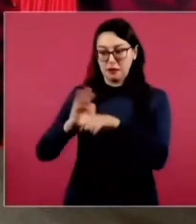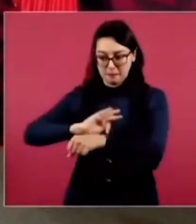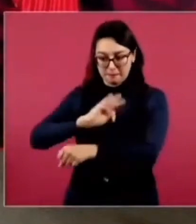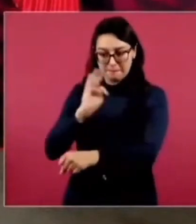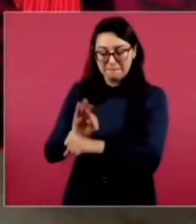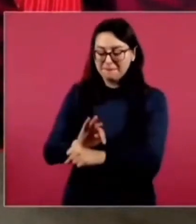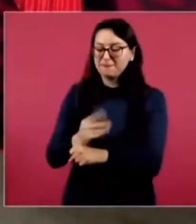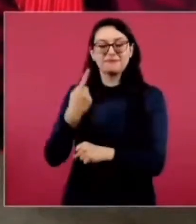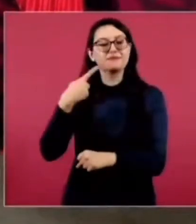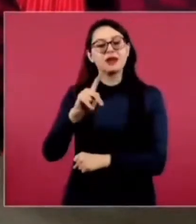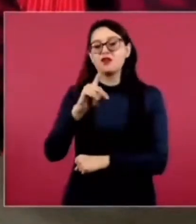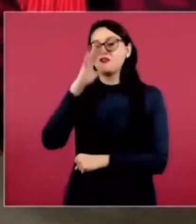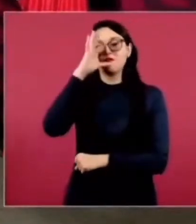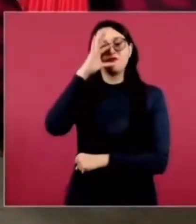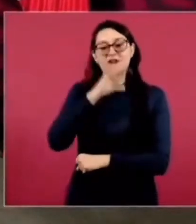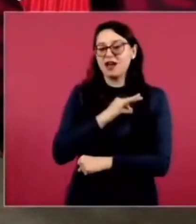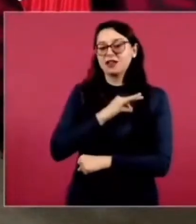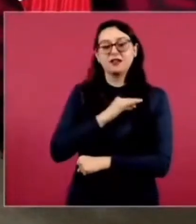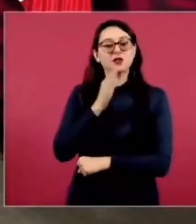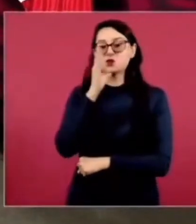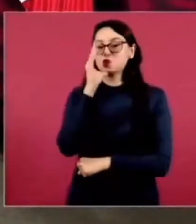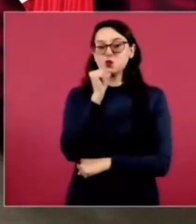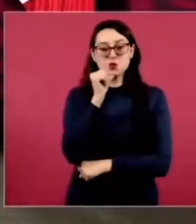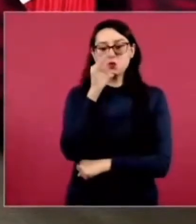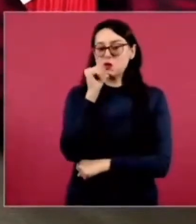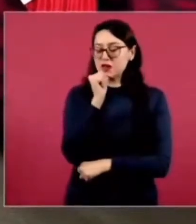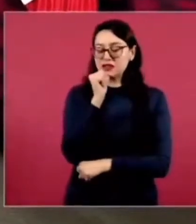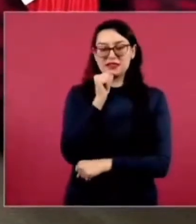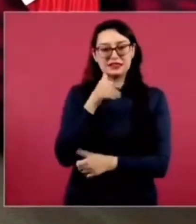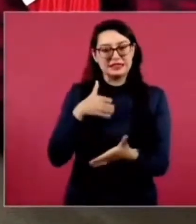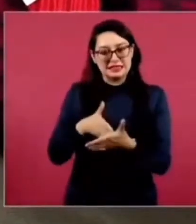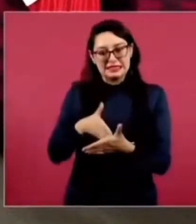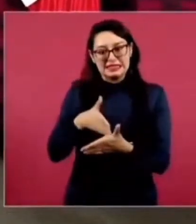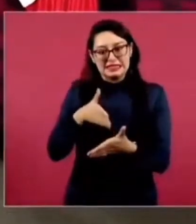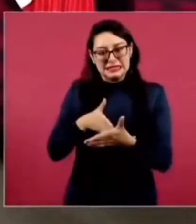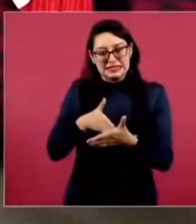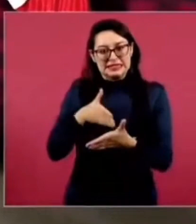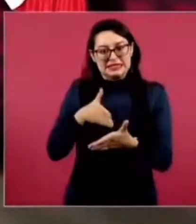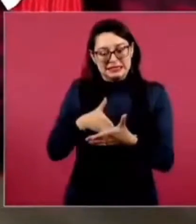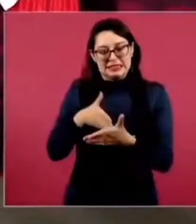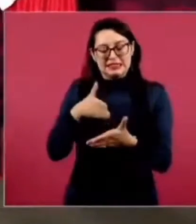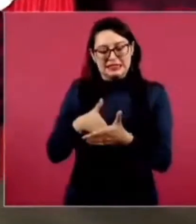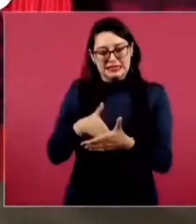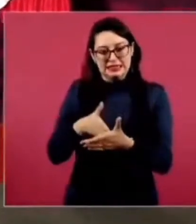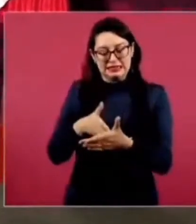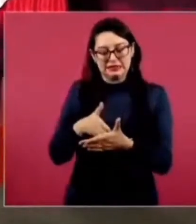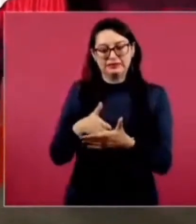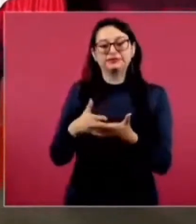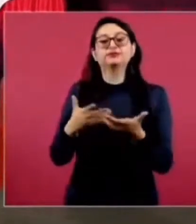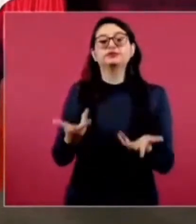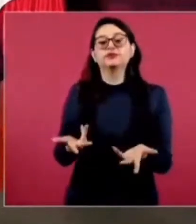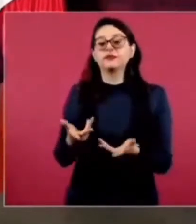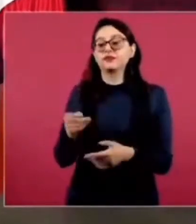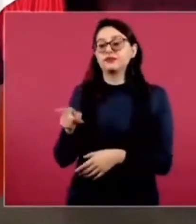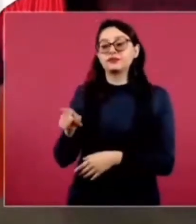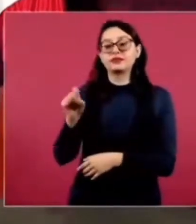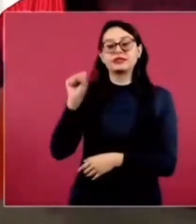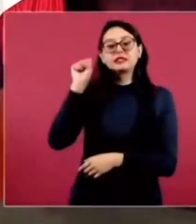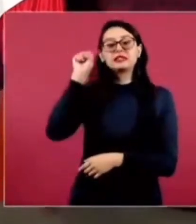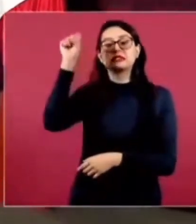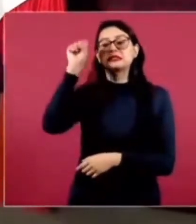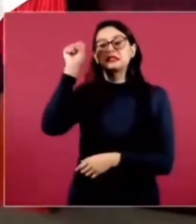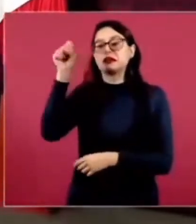Rafael, un gran dirigente. Y el SUTEN siguió siendo manejado con